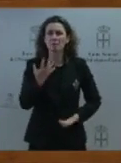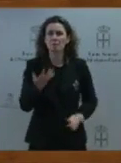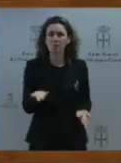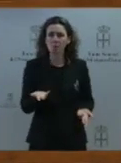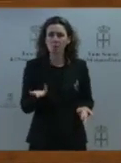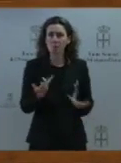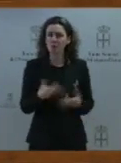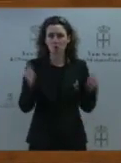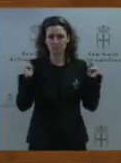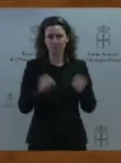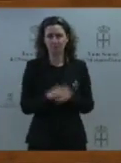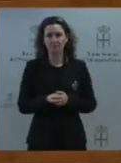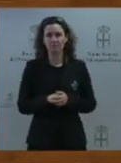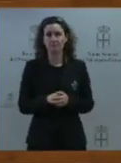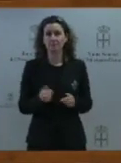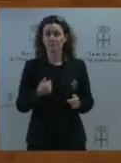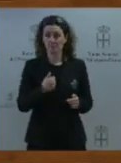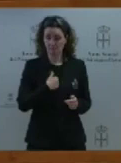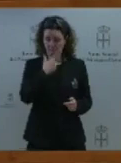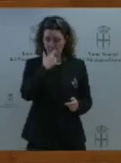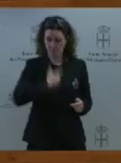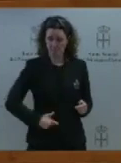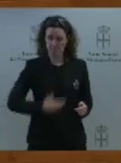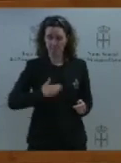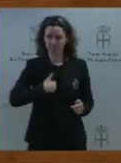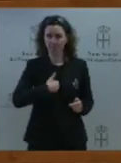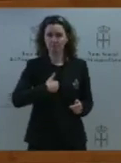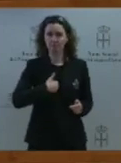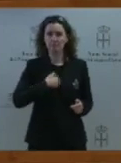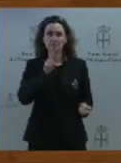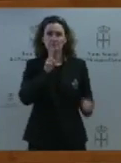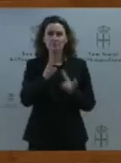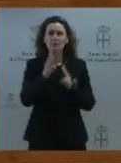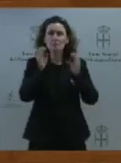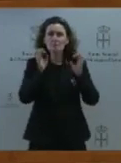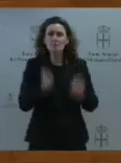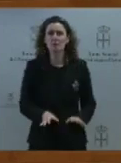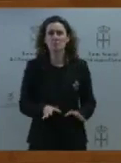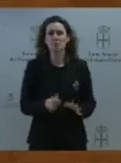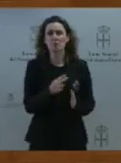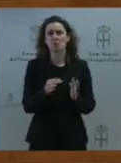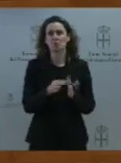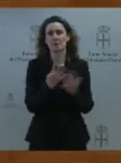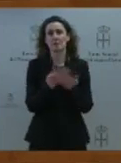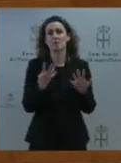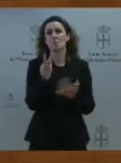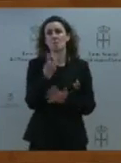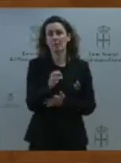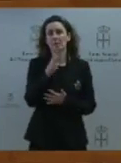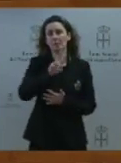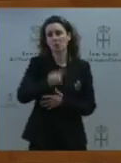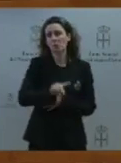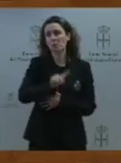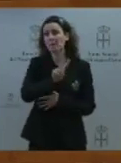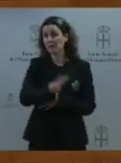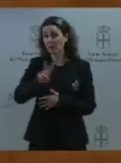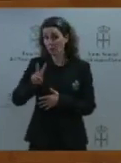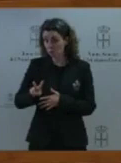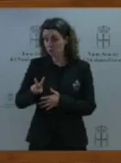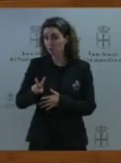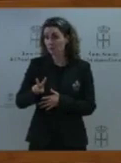va a decir lo mismo que dijo en el 19 que dijo en el 20 que dijo en el 21 en el 22 y que sigue diciendo en el 23